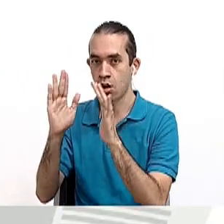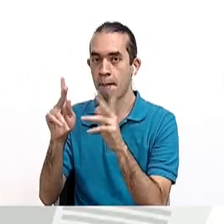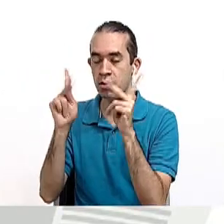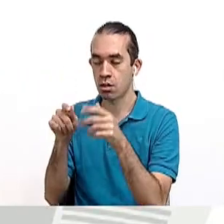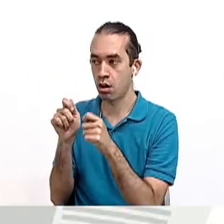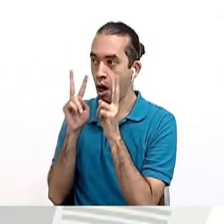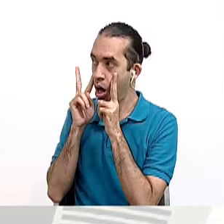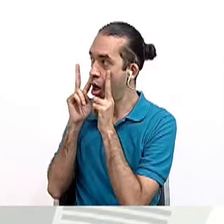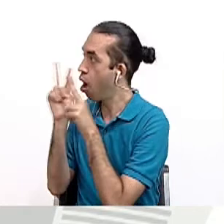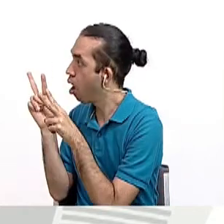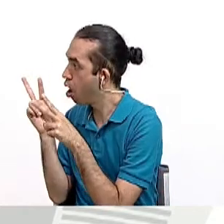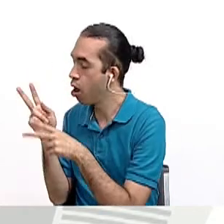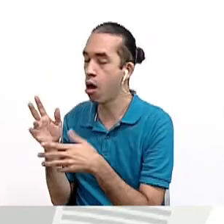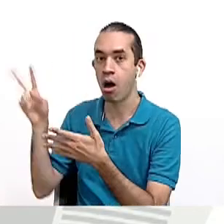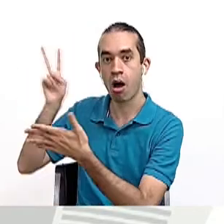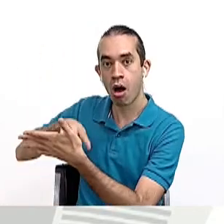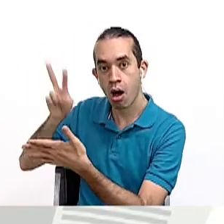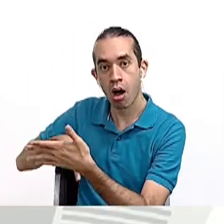lector.